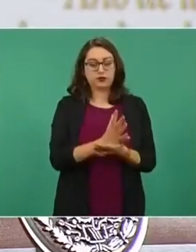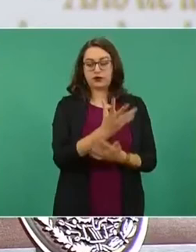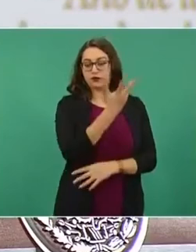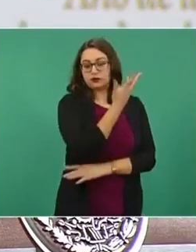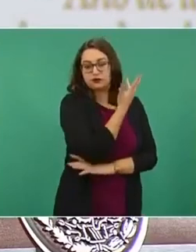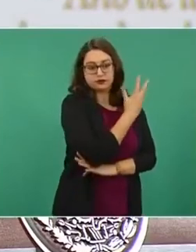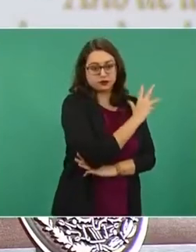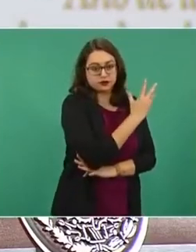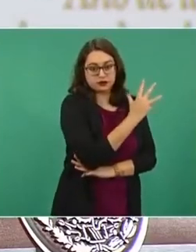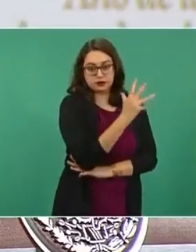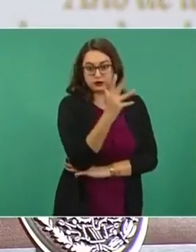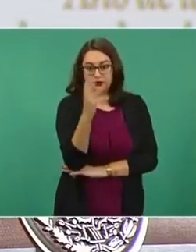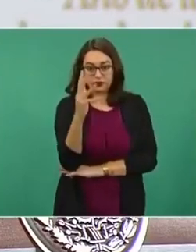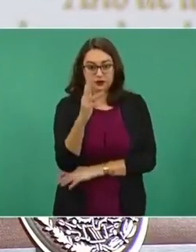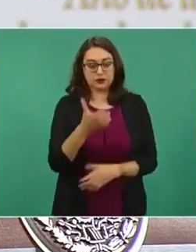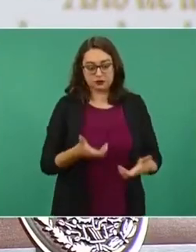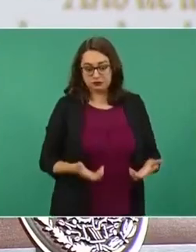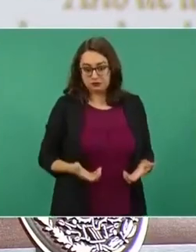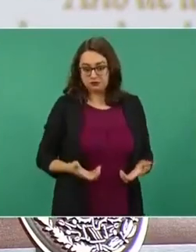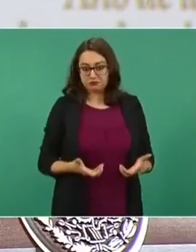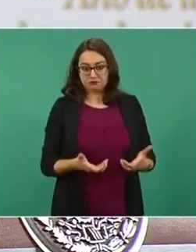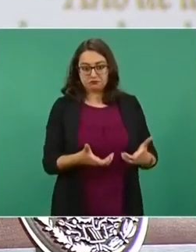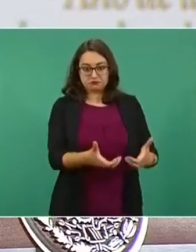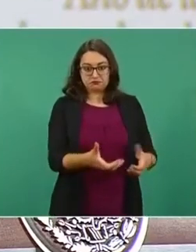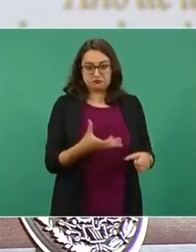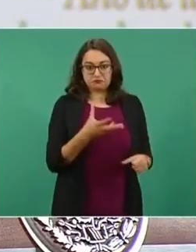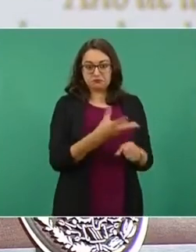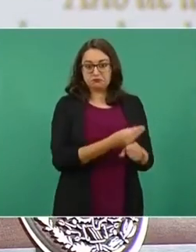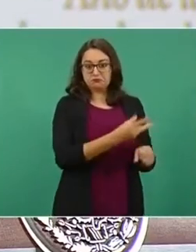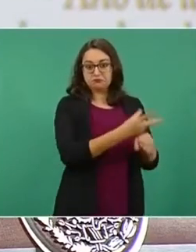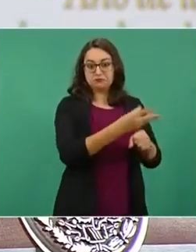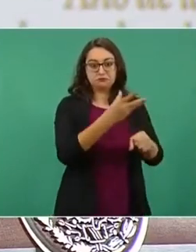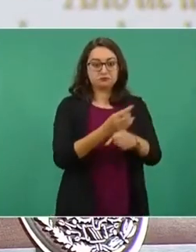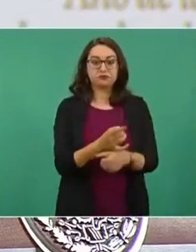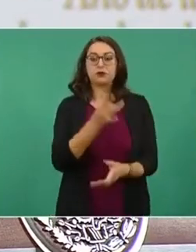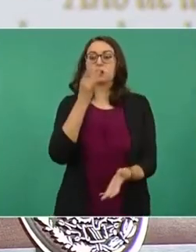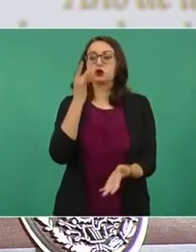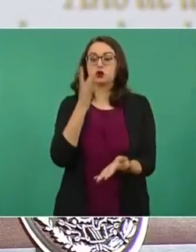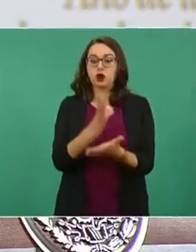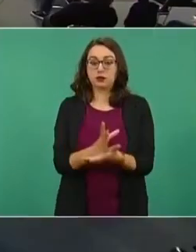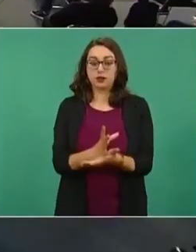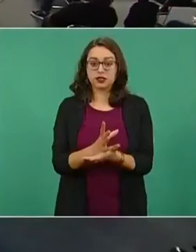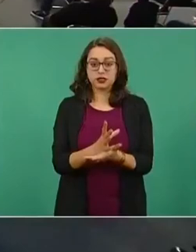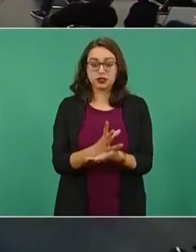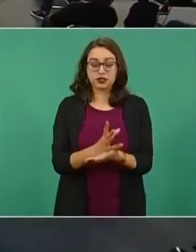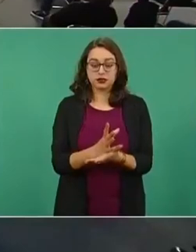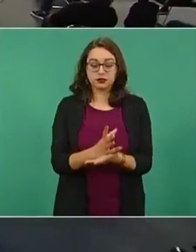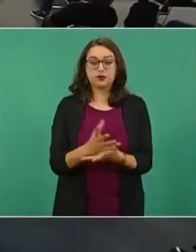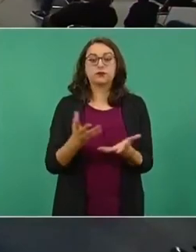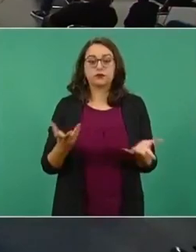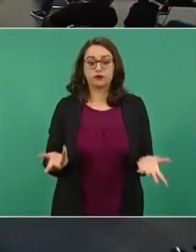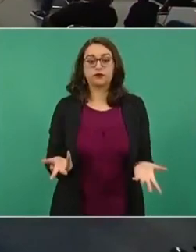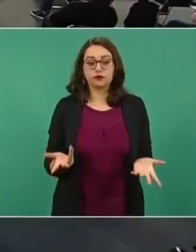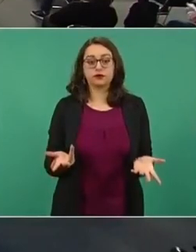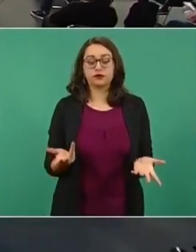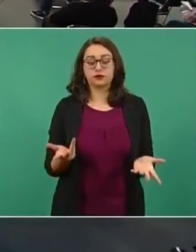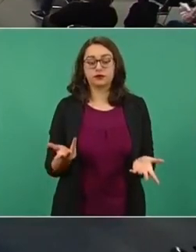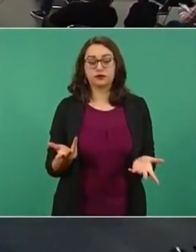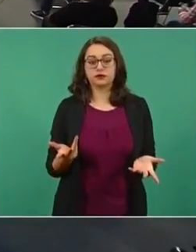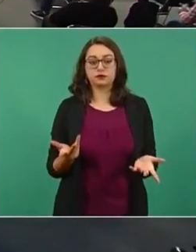caminos para hacer